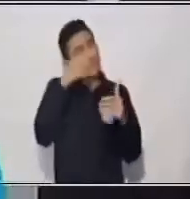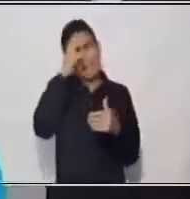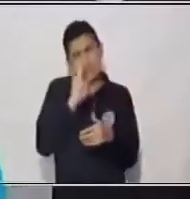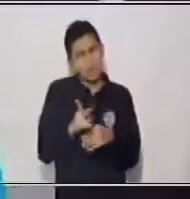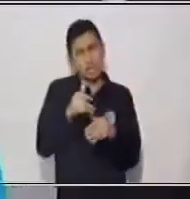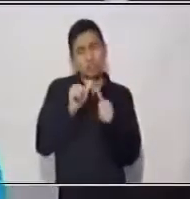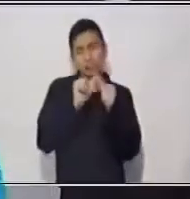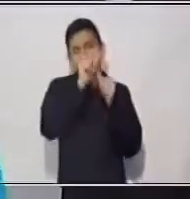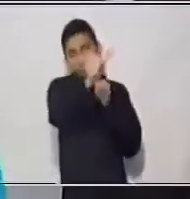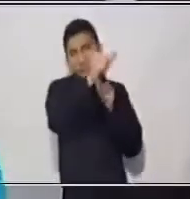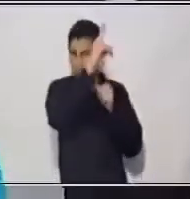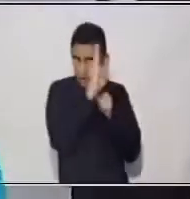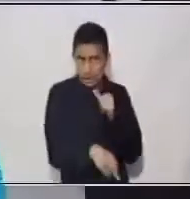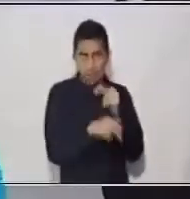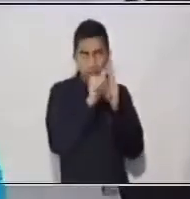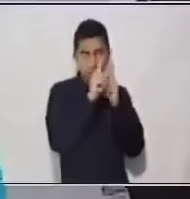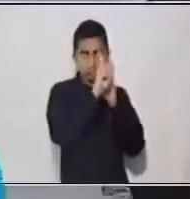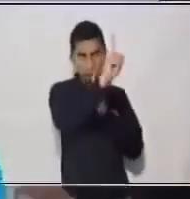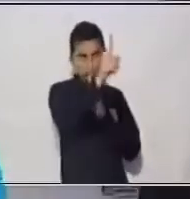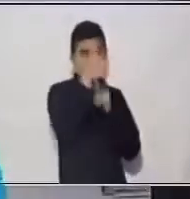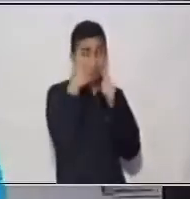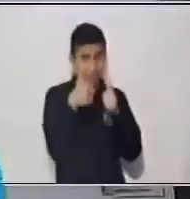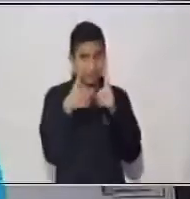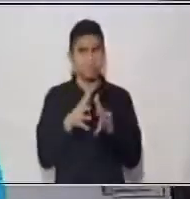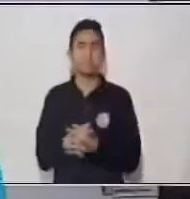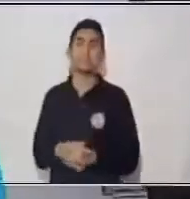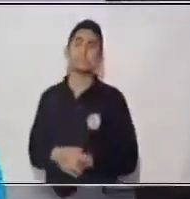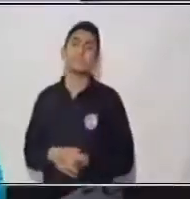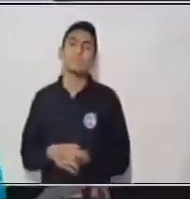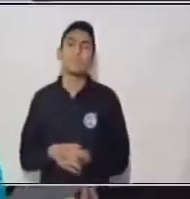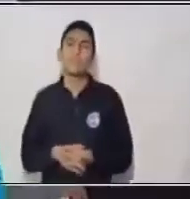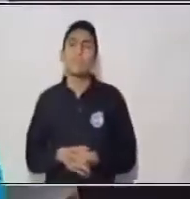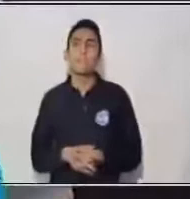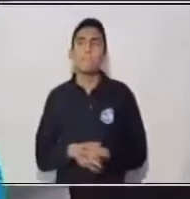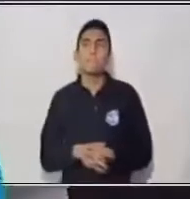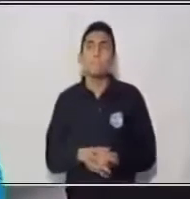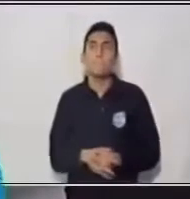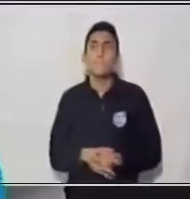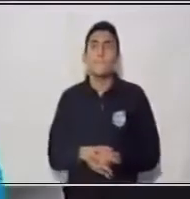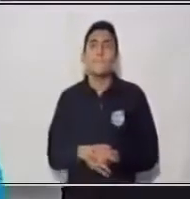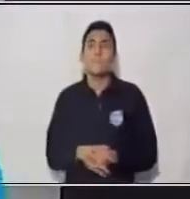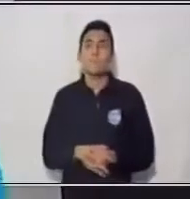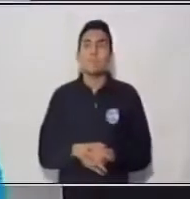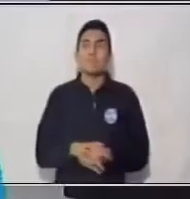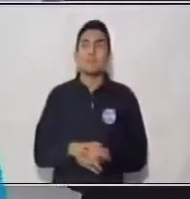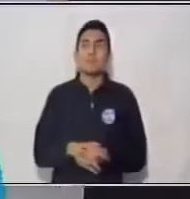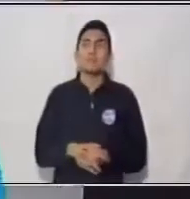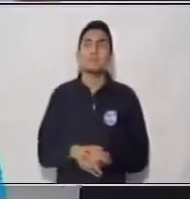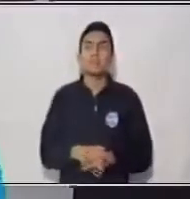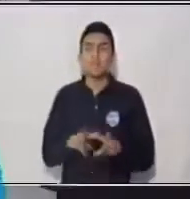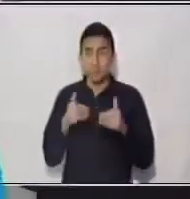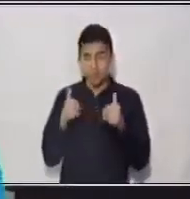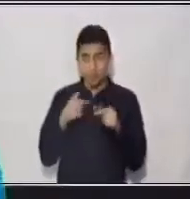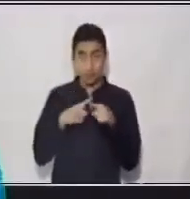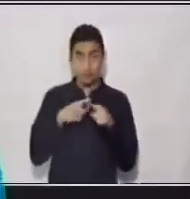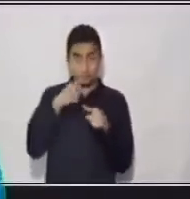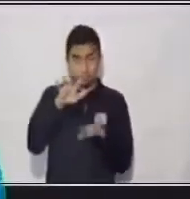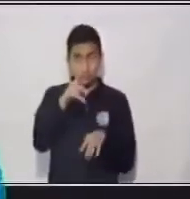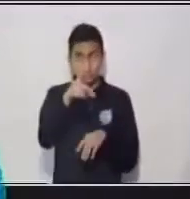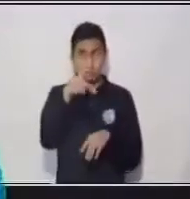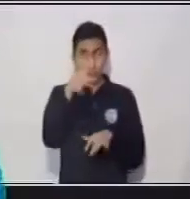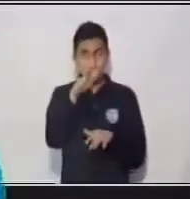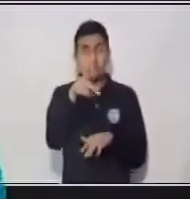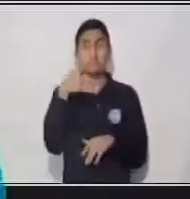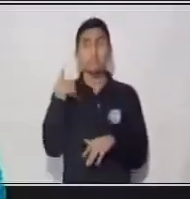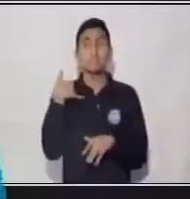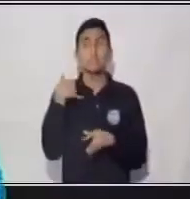una distancia. Muy bien, entonces vamos a suponer lo siguiente, que nosotros tenemos